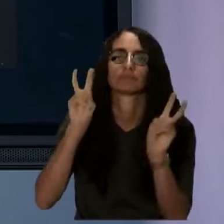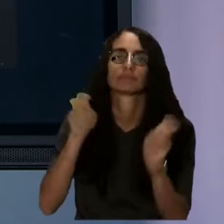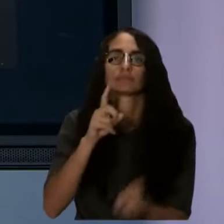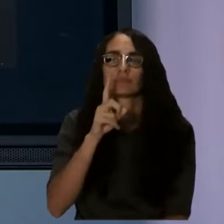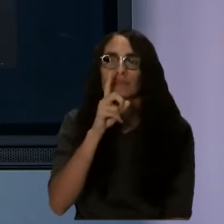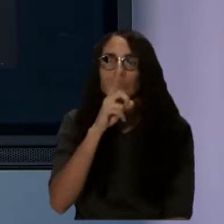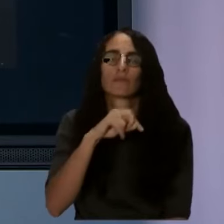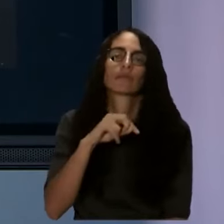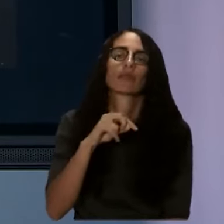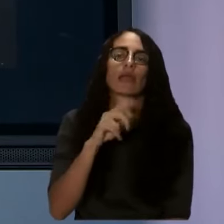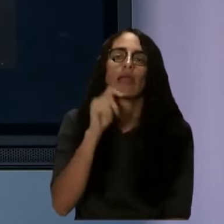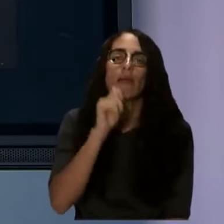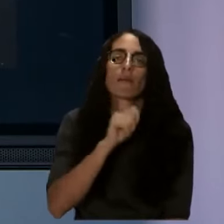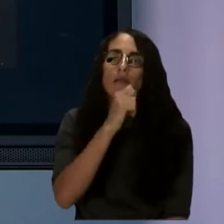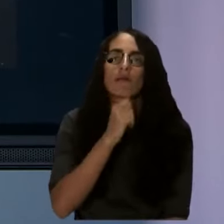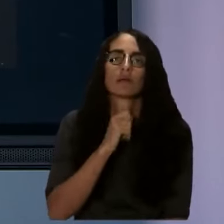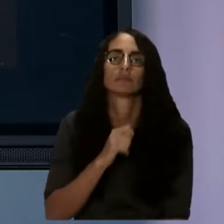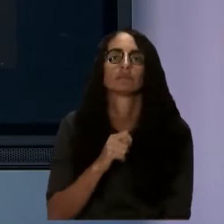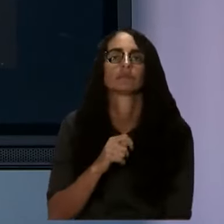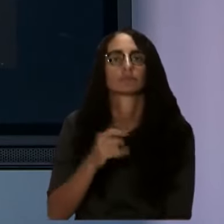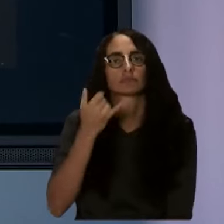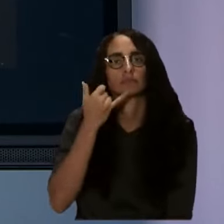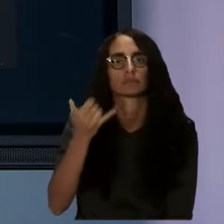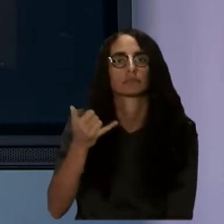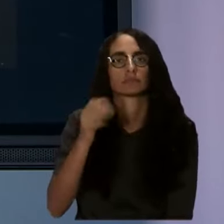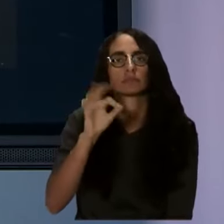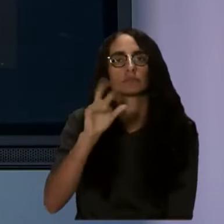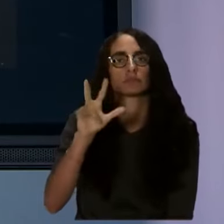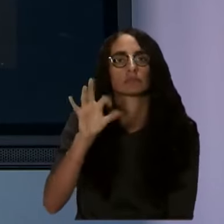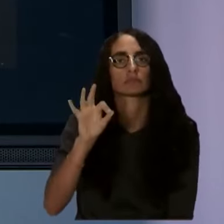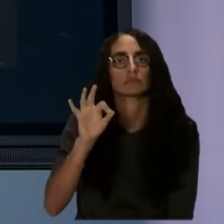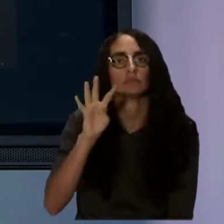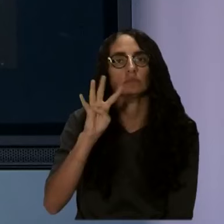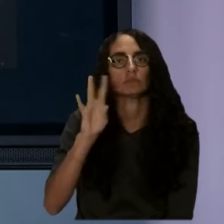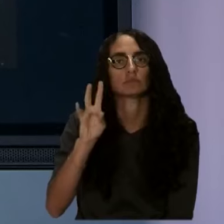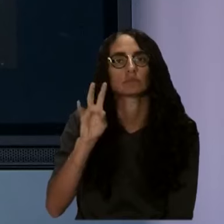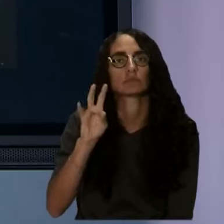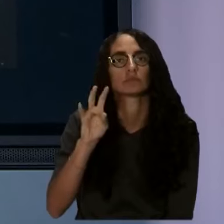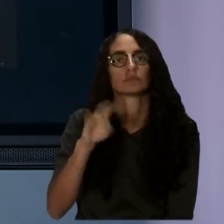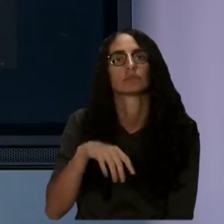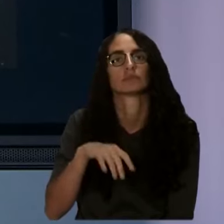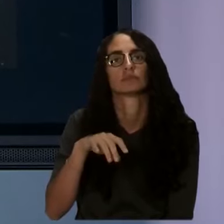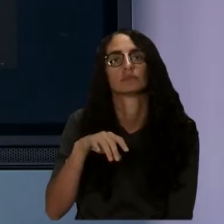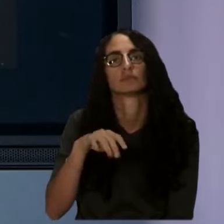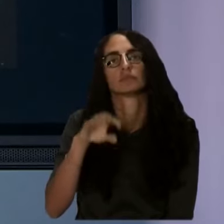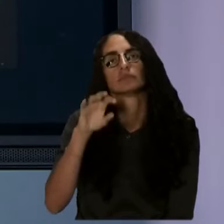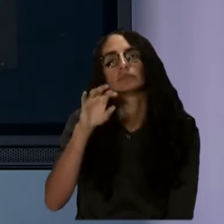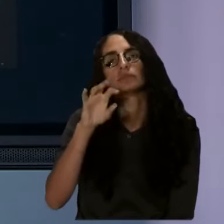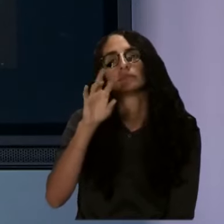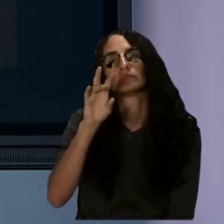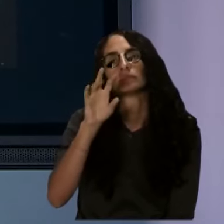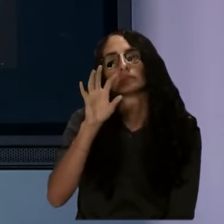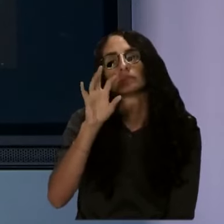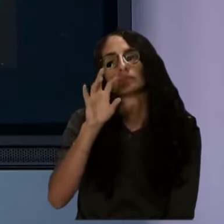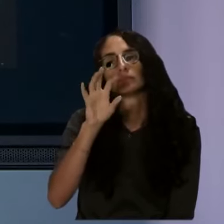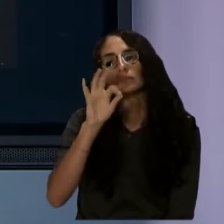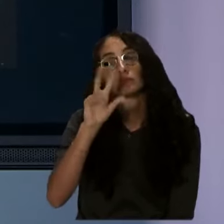comuníquese en estos momentos al Marshall al 939 475 6902 o al